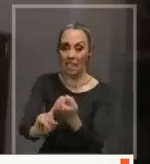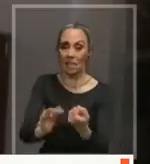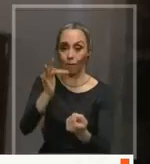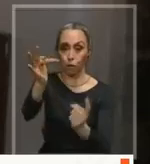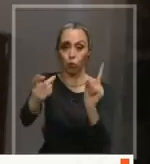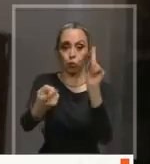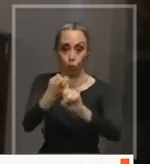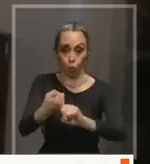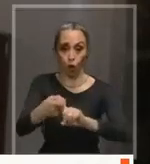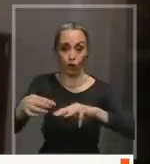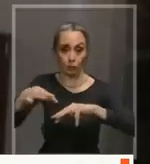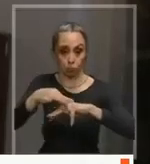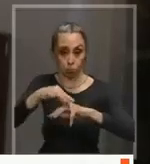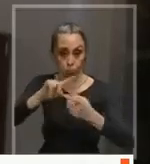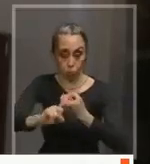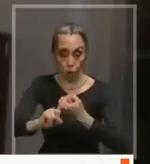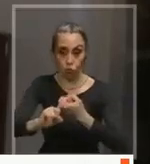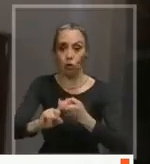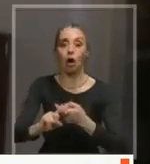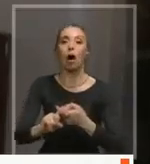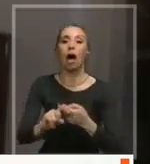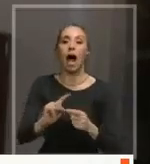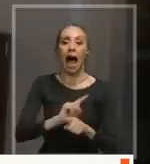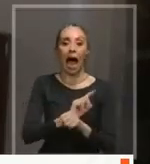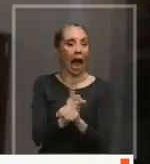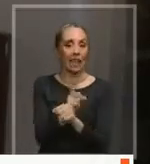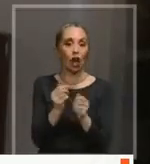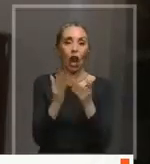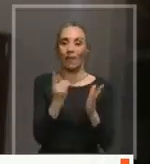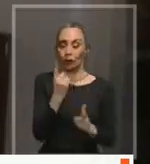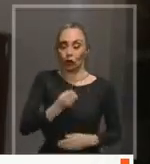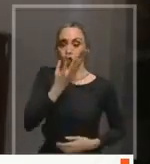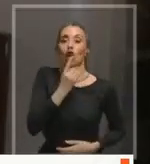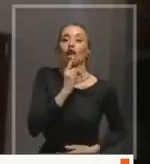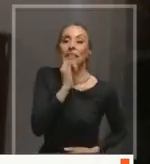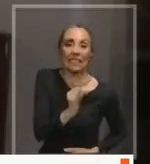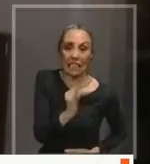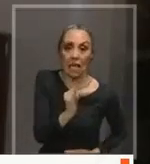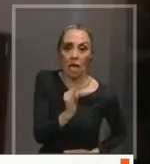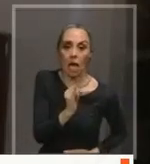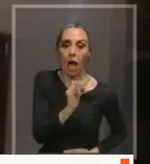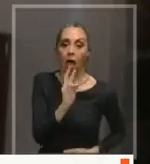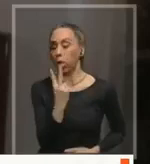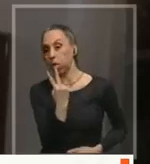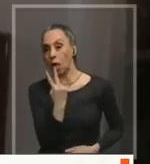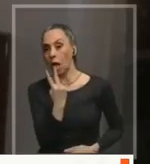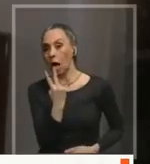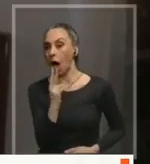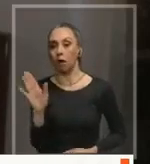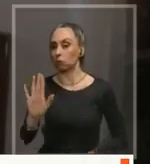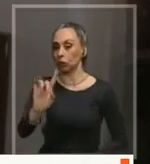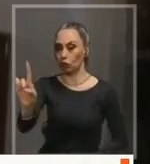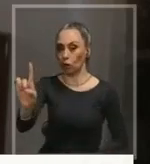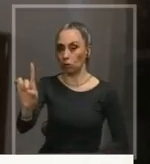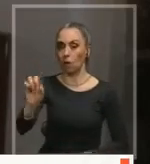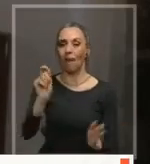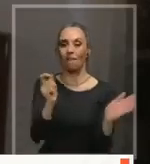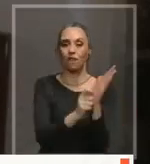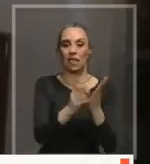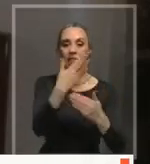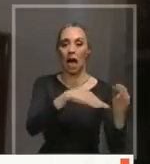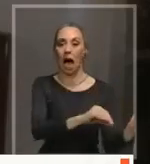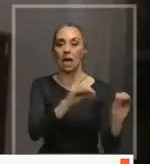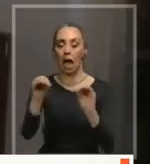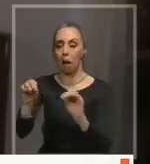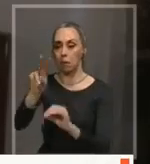cónyuges, no da su consentimiento libre y espontáneo, pudiese decir, no, vamos a reagendar porque parece